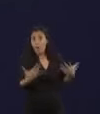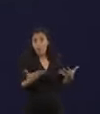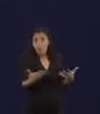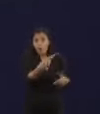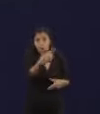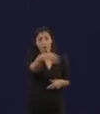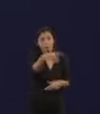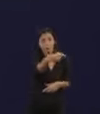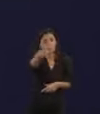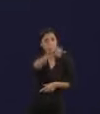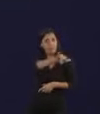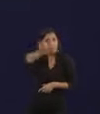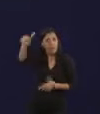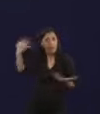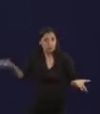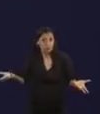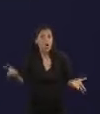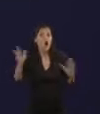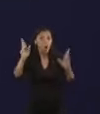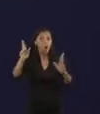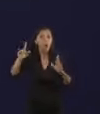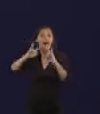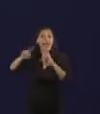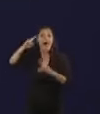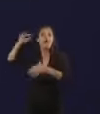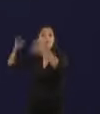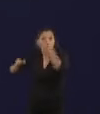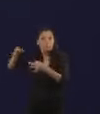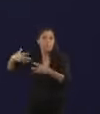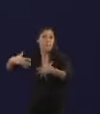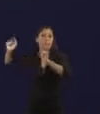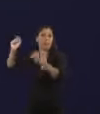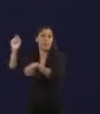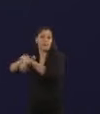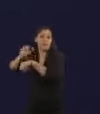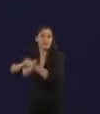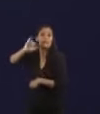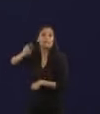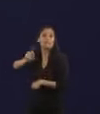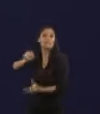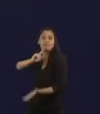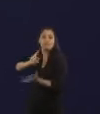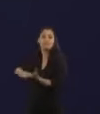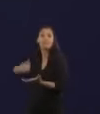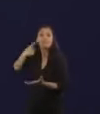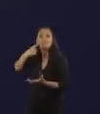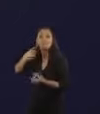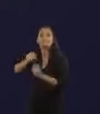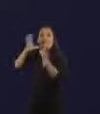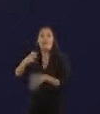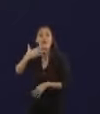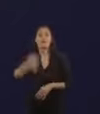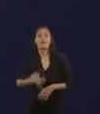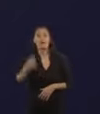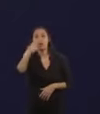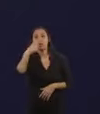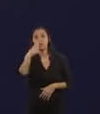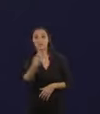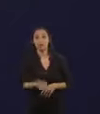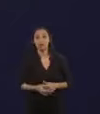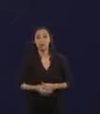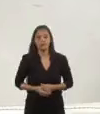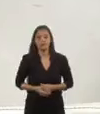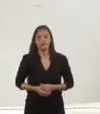denuncia en la justicia y ojalá que la justicia Avance en tal caso y Y debele la verdad última pregunta